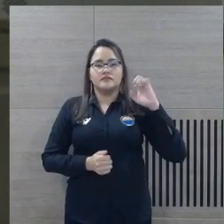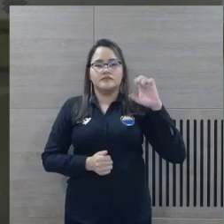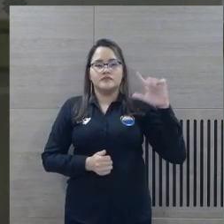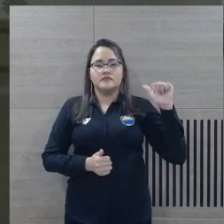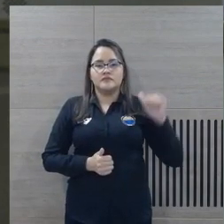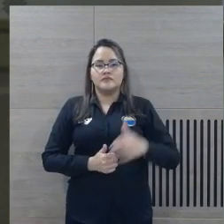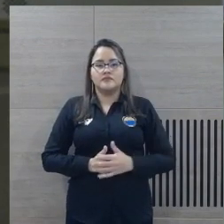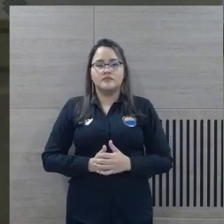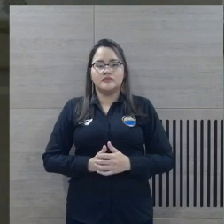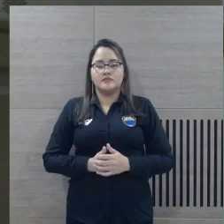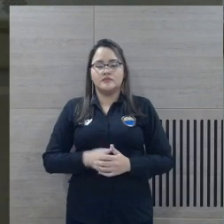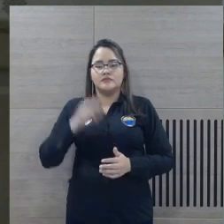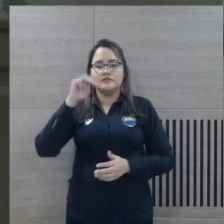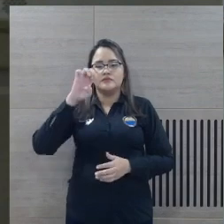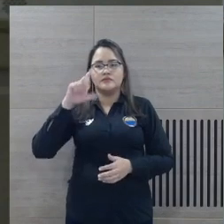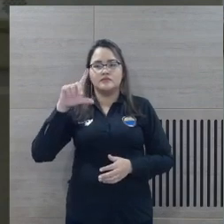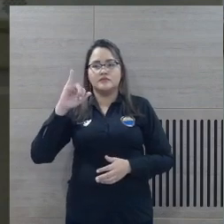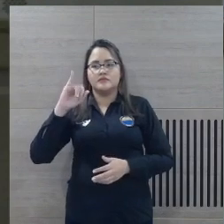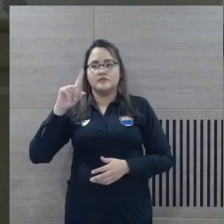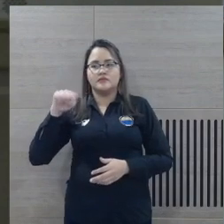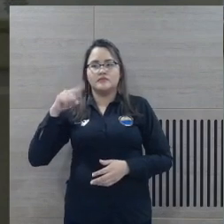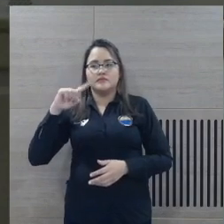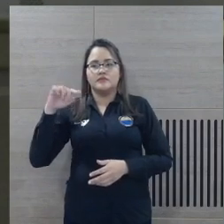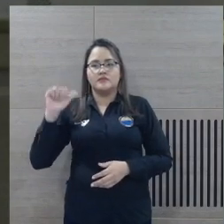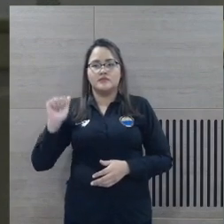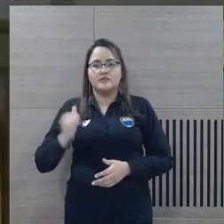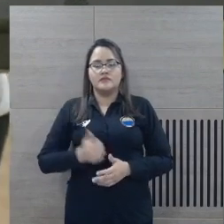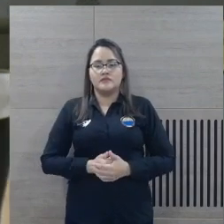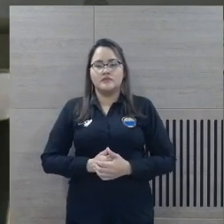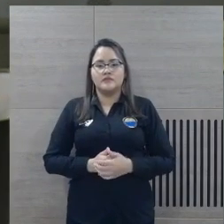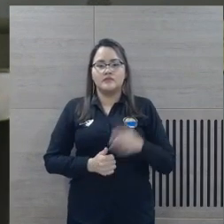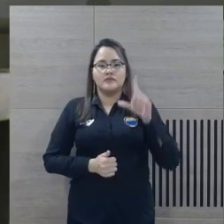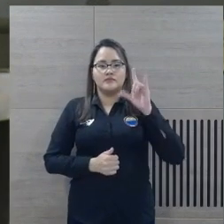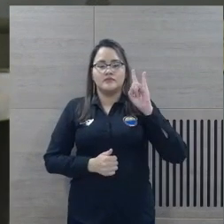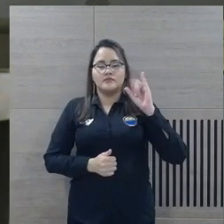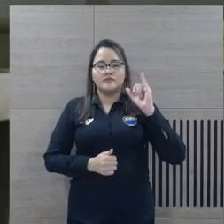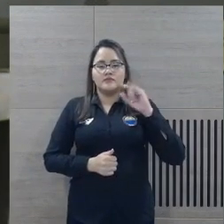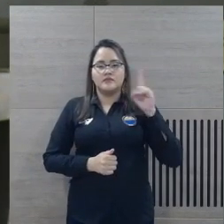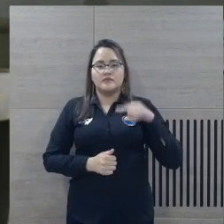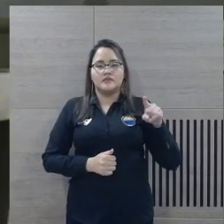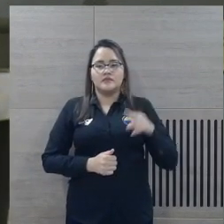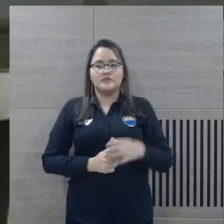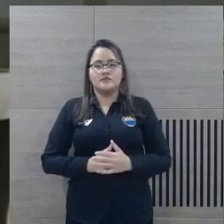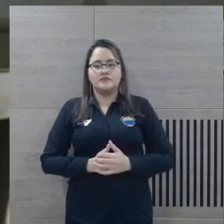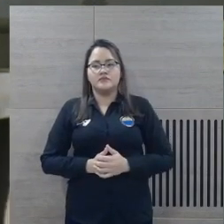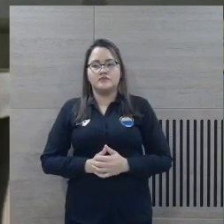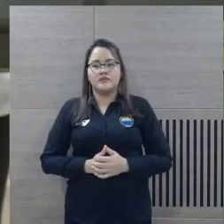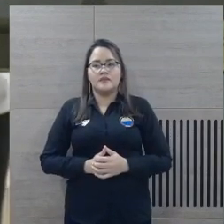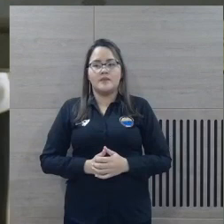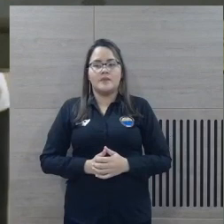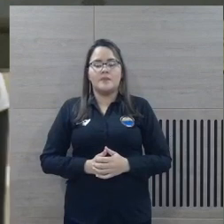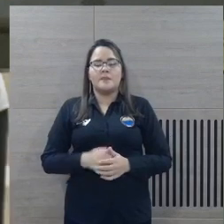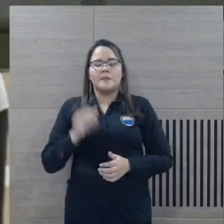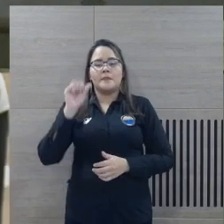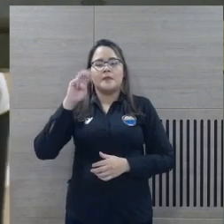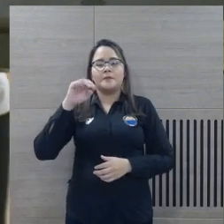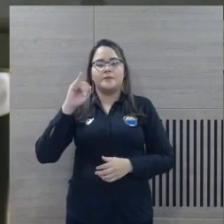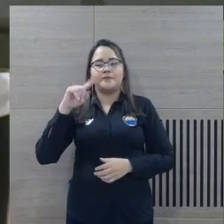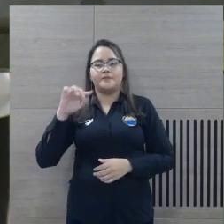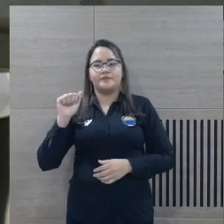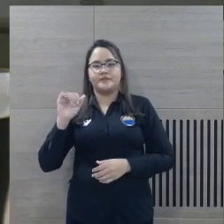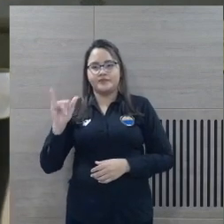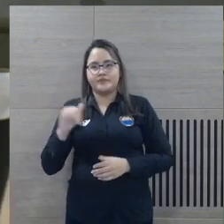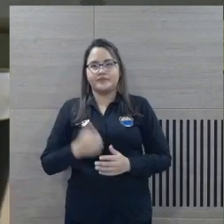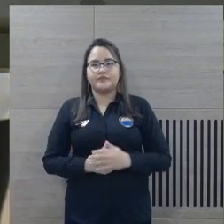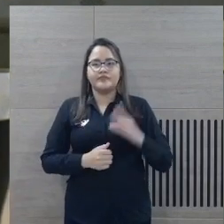Luis Antonio García Camargo. Amisay Garcerán Jiménez. Diana Gisela Gámez Velázquez. Adriana Isabel